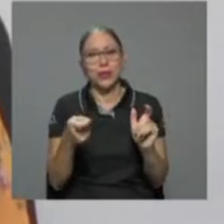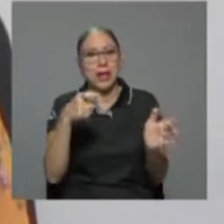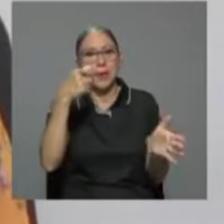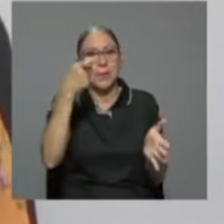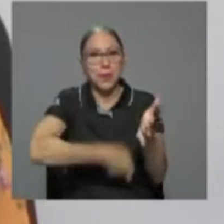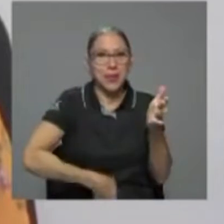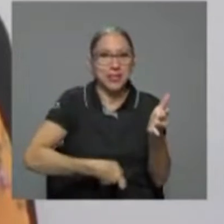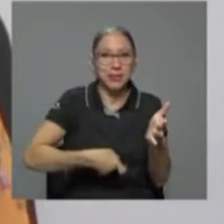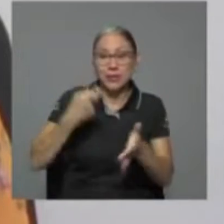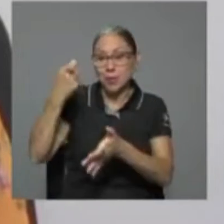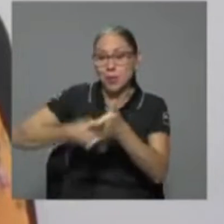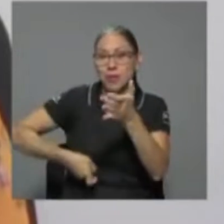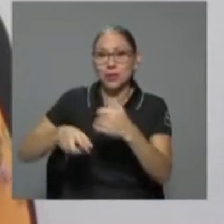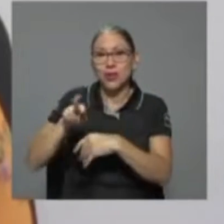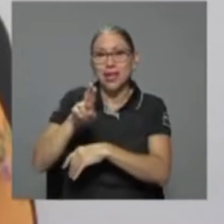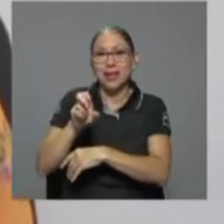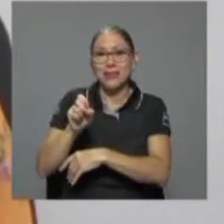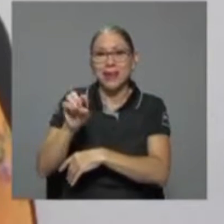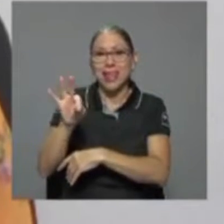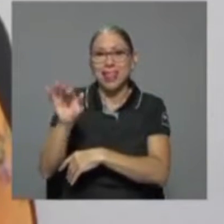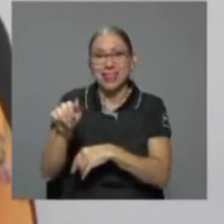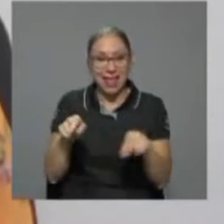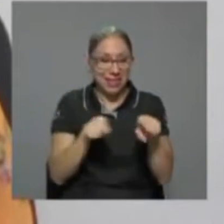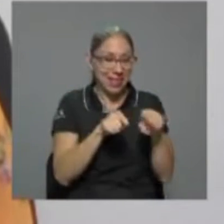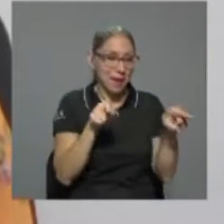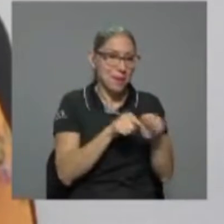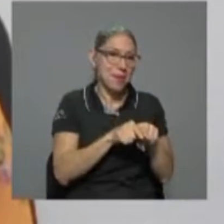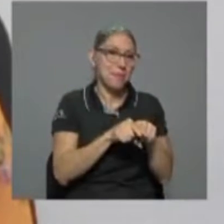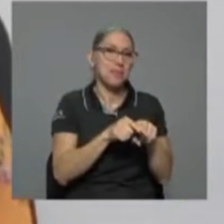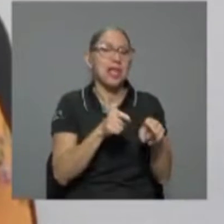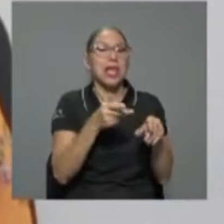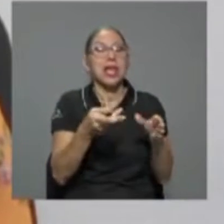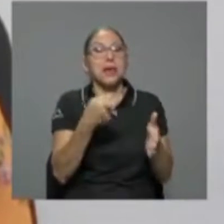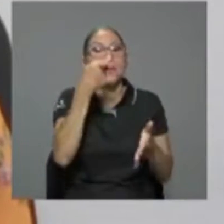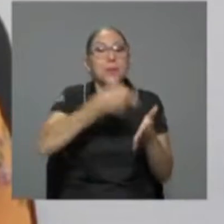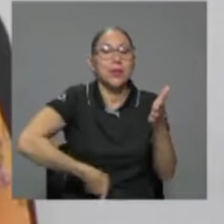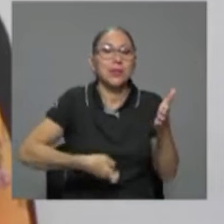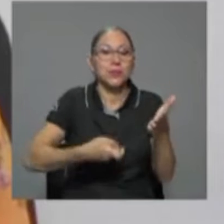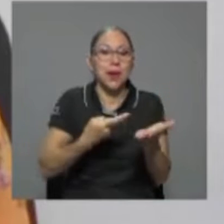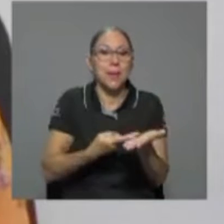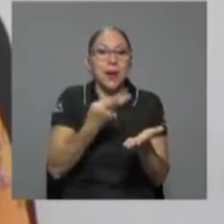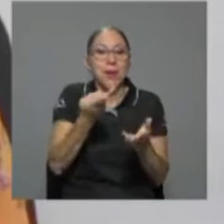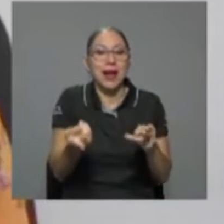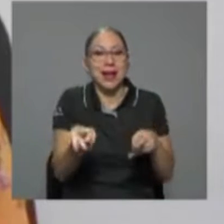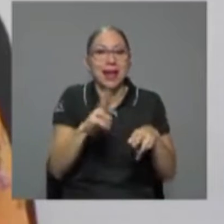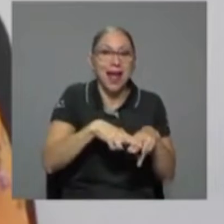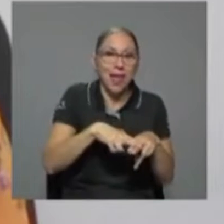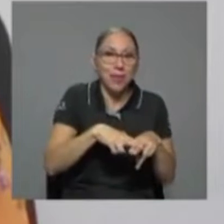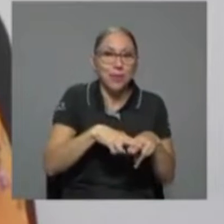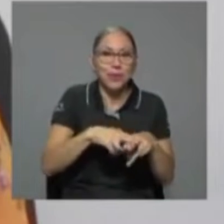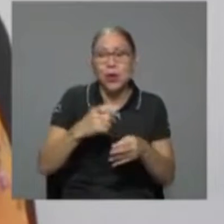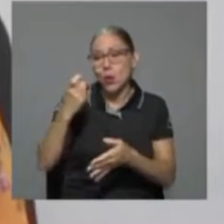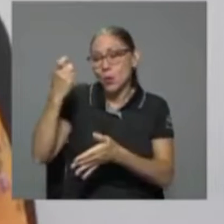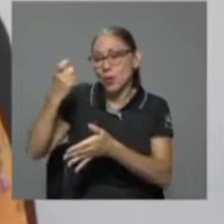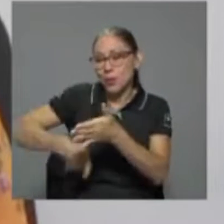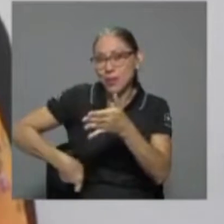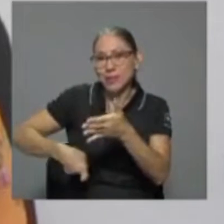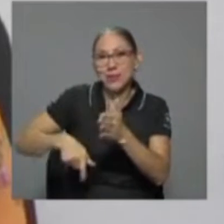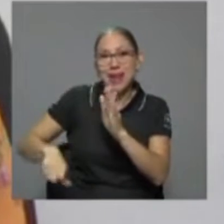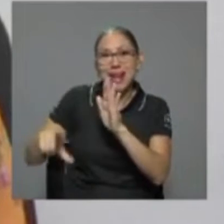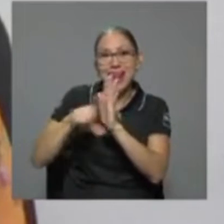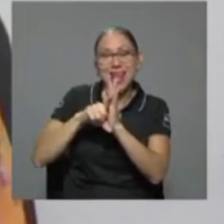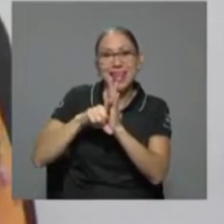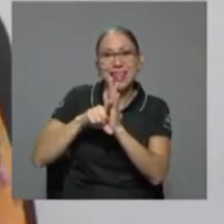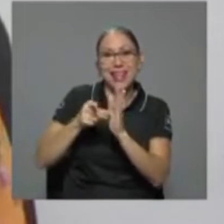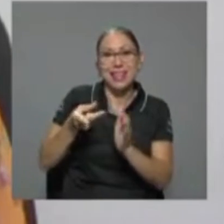del impuesto al valor agregado, un ajuste importante en lo que es la ley de salarios, porque